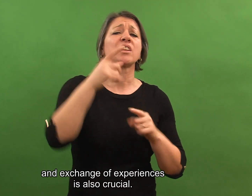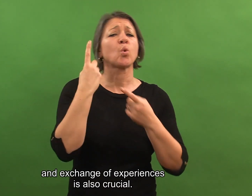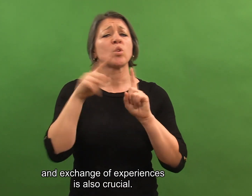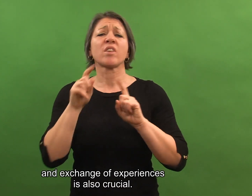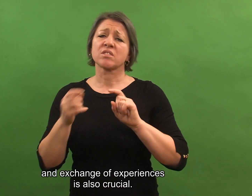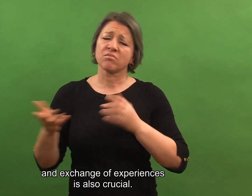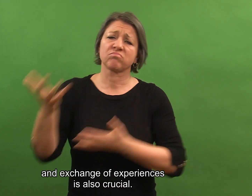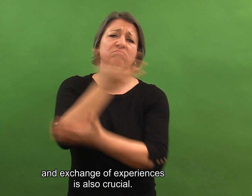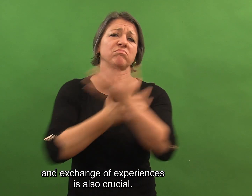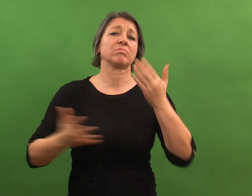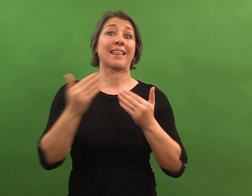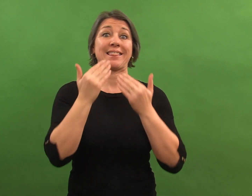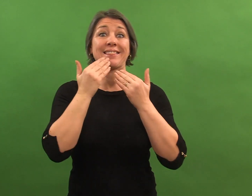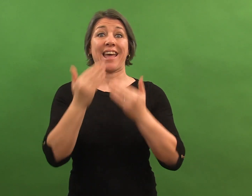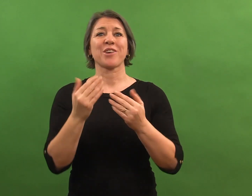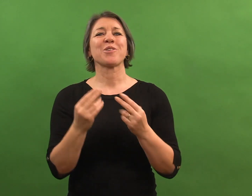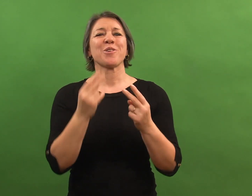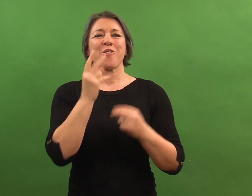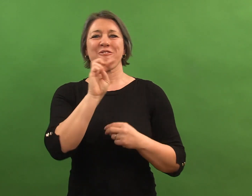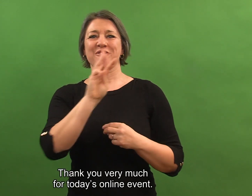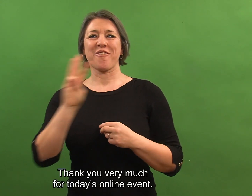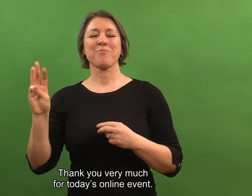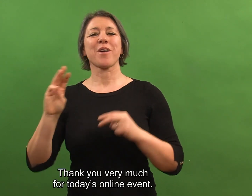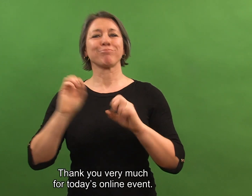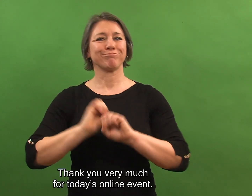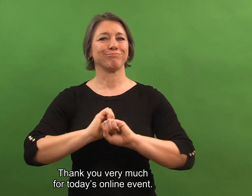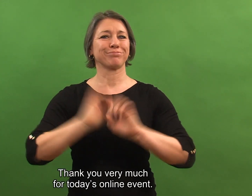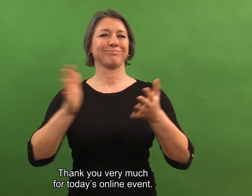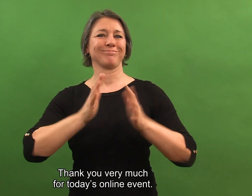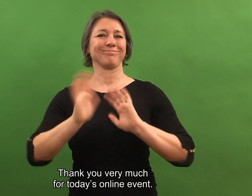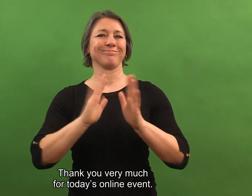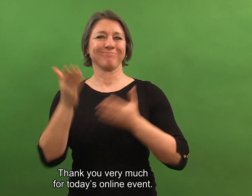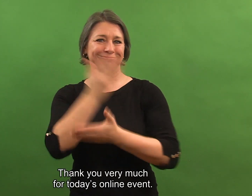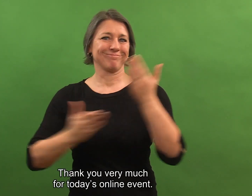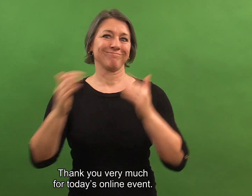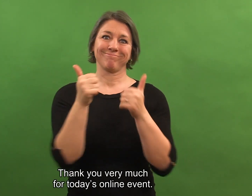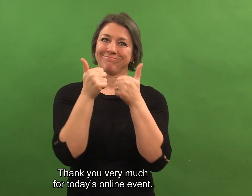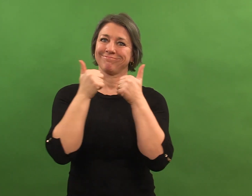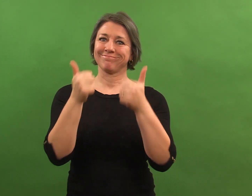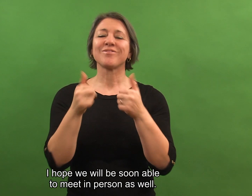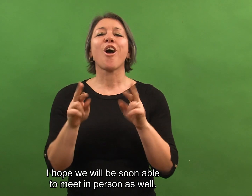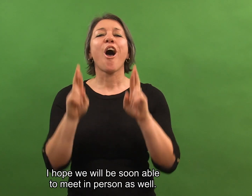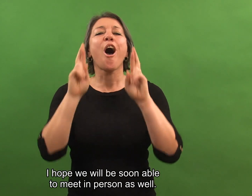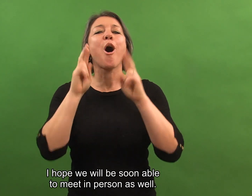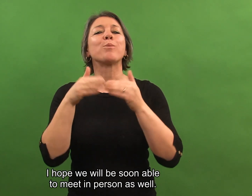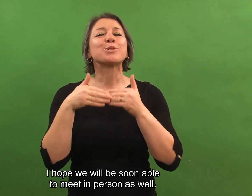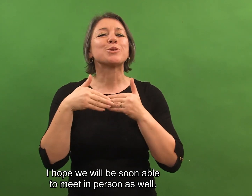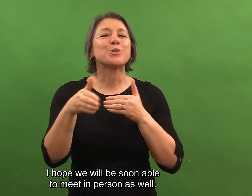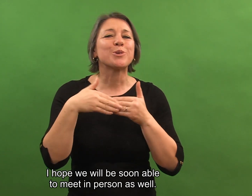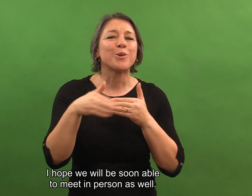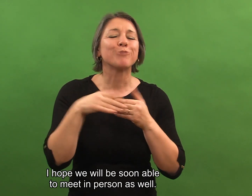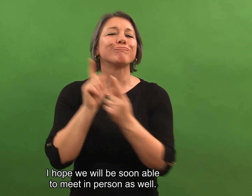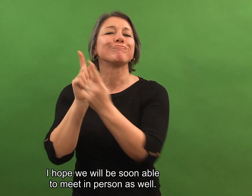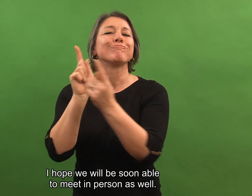la cooperación internacional e interdisciplinaria, así como el intercambio de experiencias, también son fundamentales.